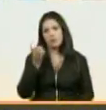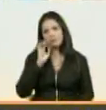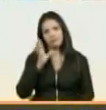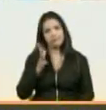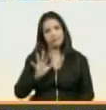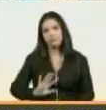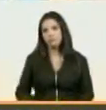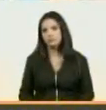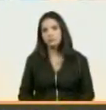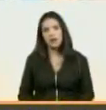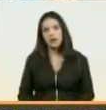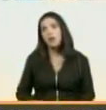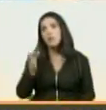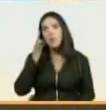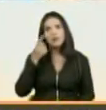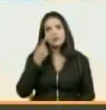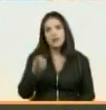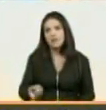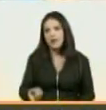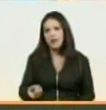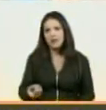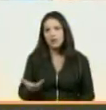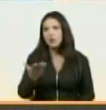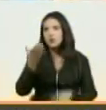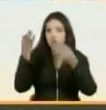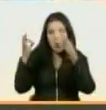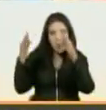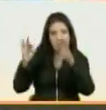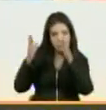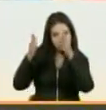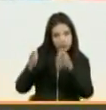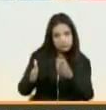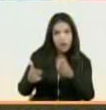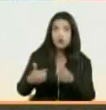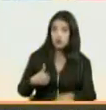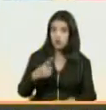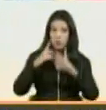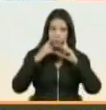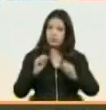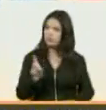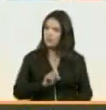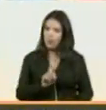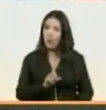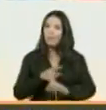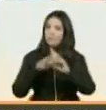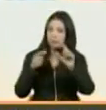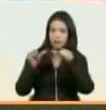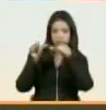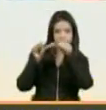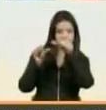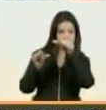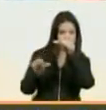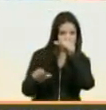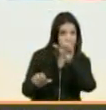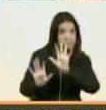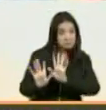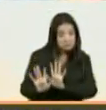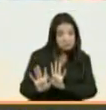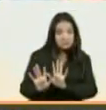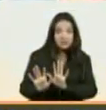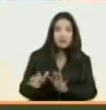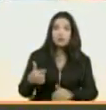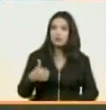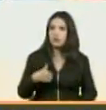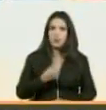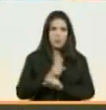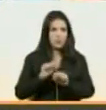todas luces se evidencia que esta señora no está normal. Yo como no soy experto en la materia, como no tengo dentro del esfuerzo de mis atribuciones la